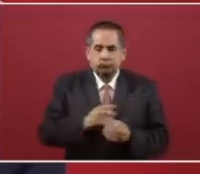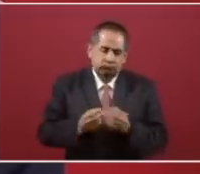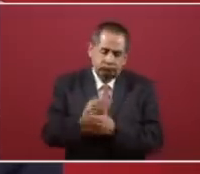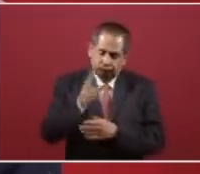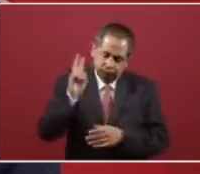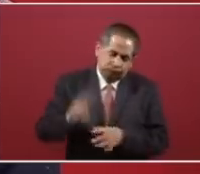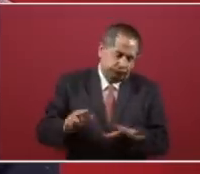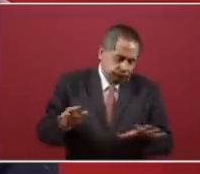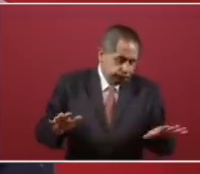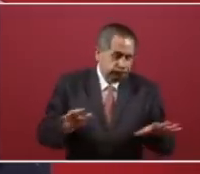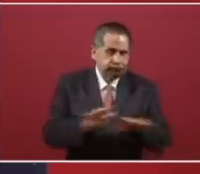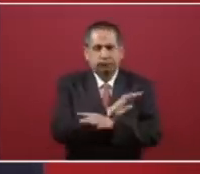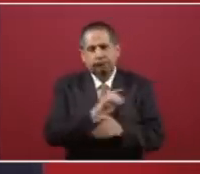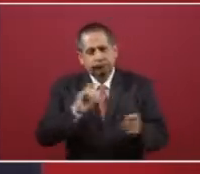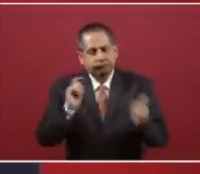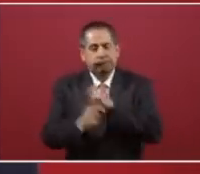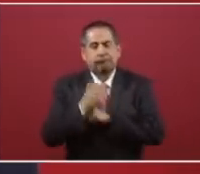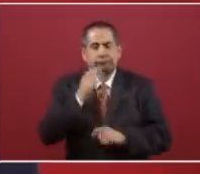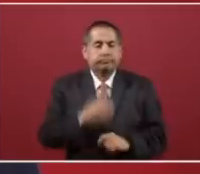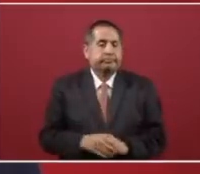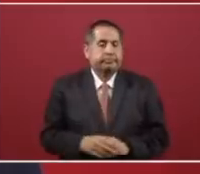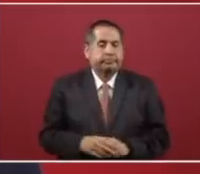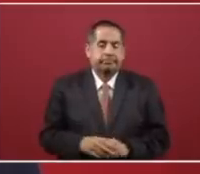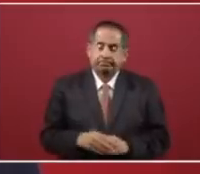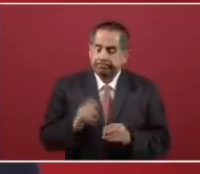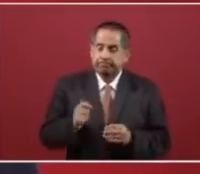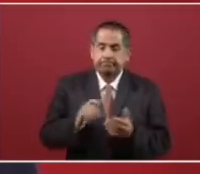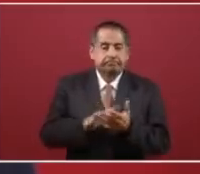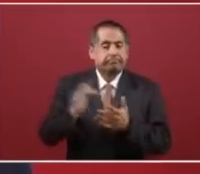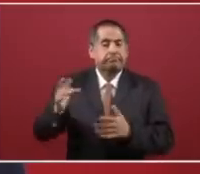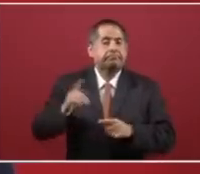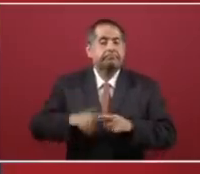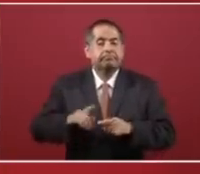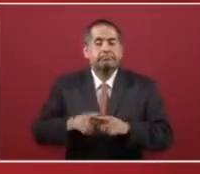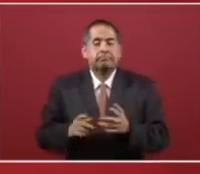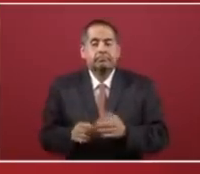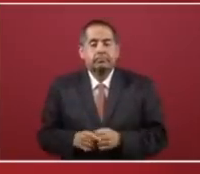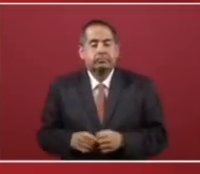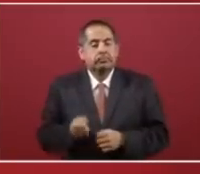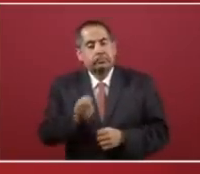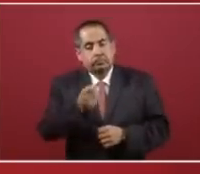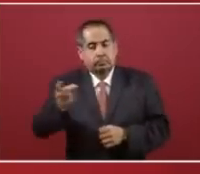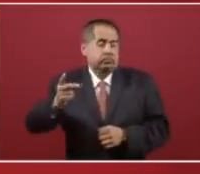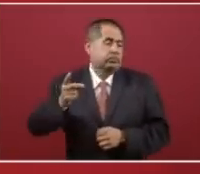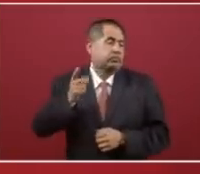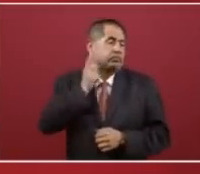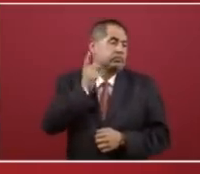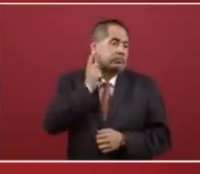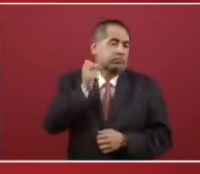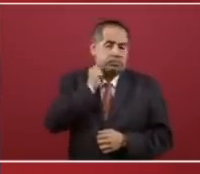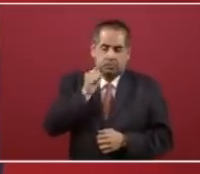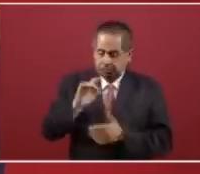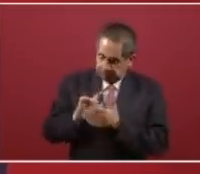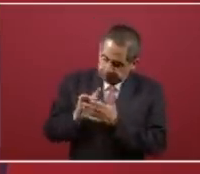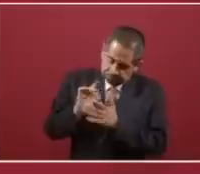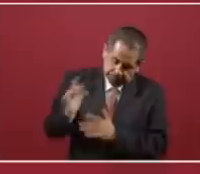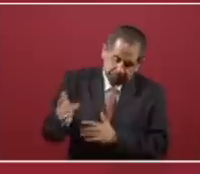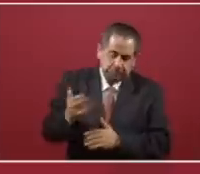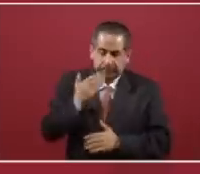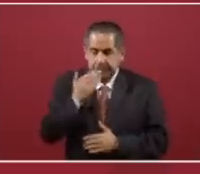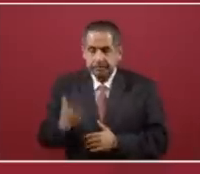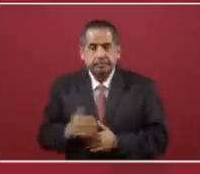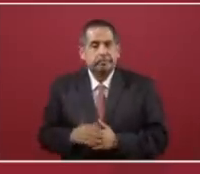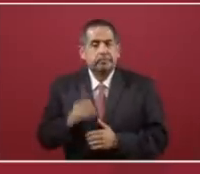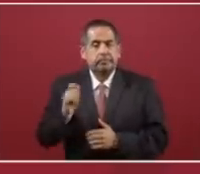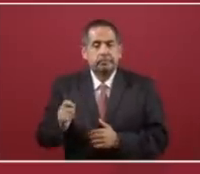en el país agradecerle mucho a los legisladores agradecerle